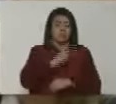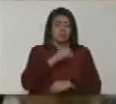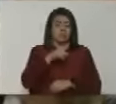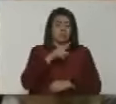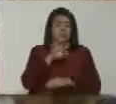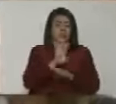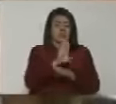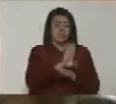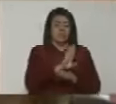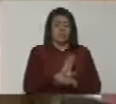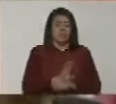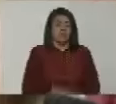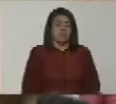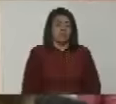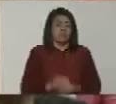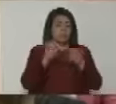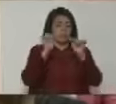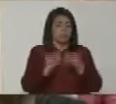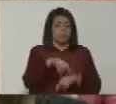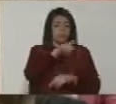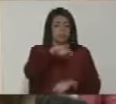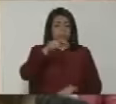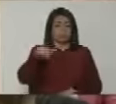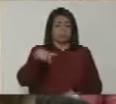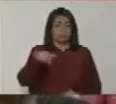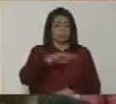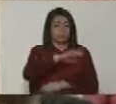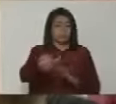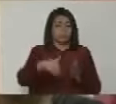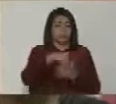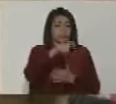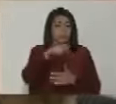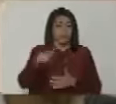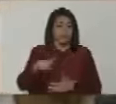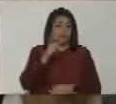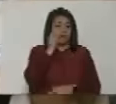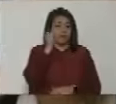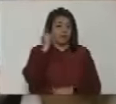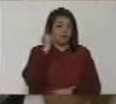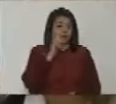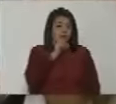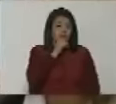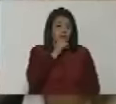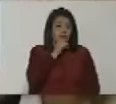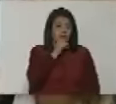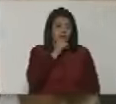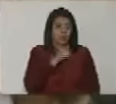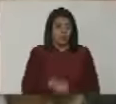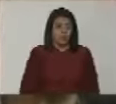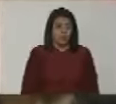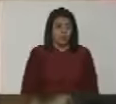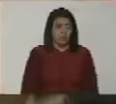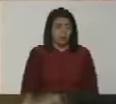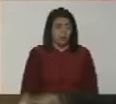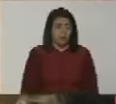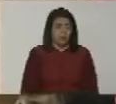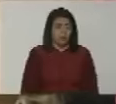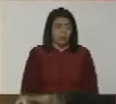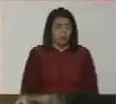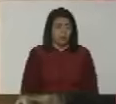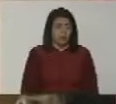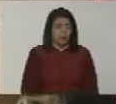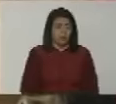la protección de las personas, todos los venezolanos y venezolanas adultas y adultos